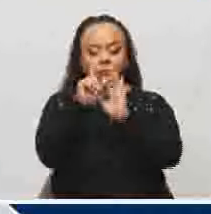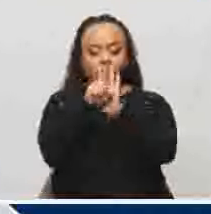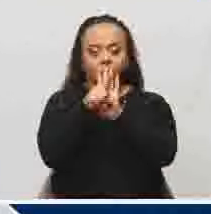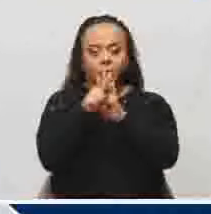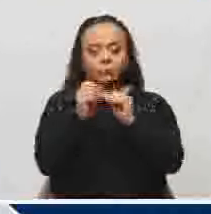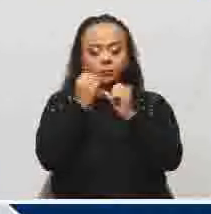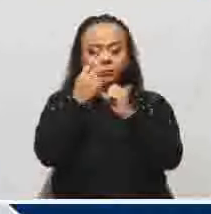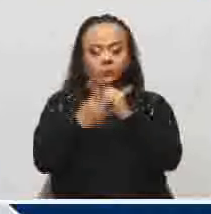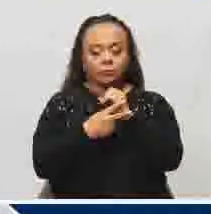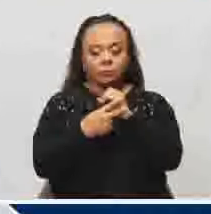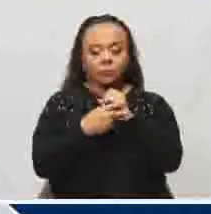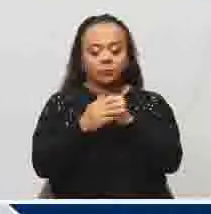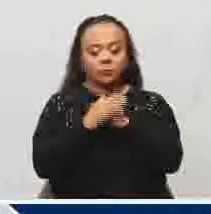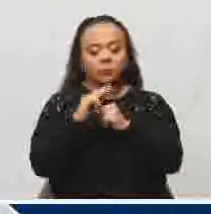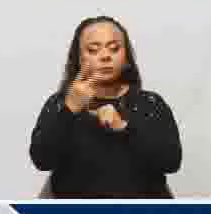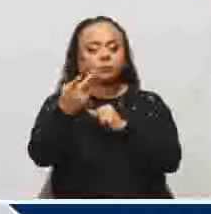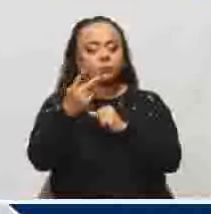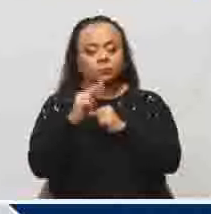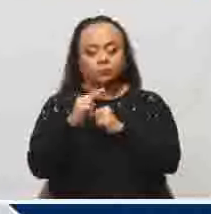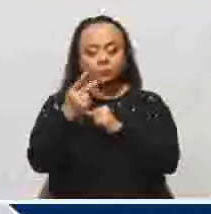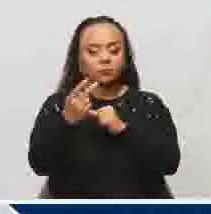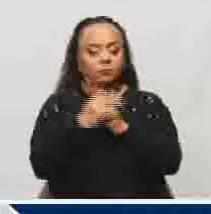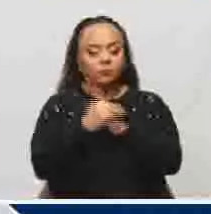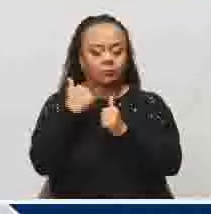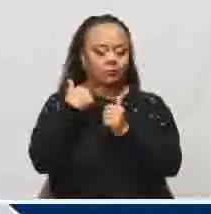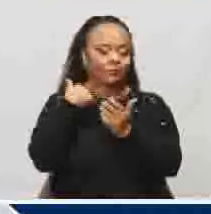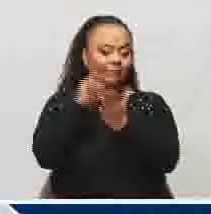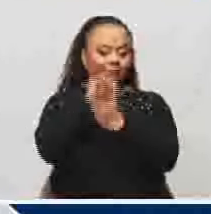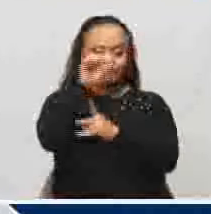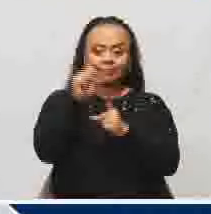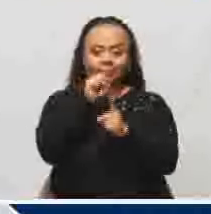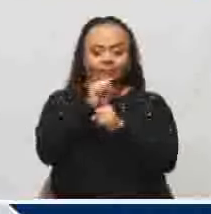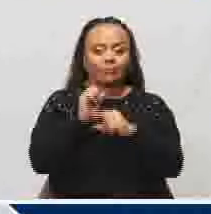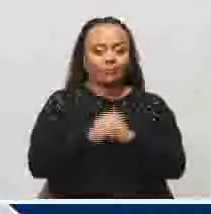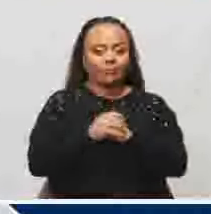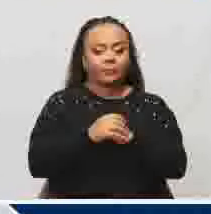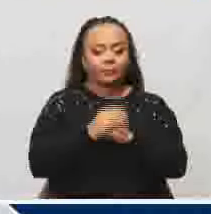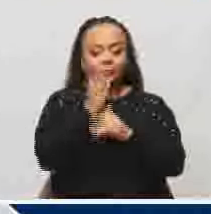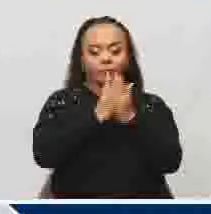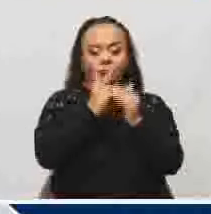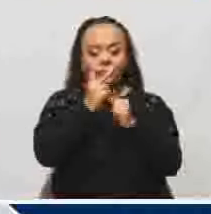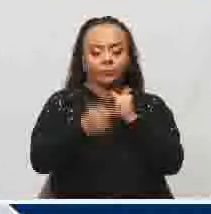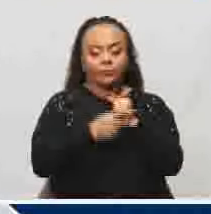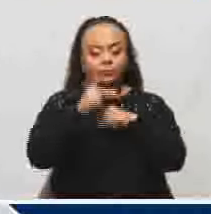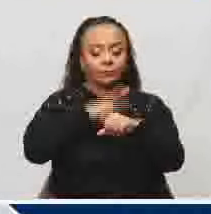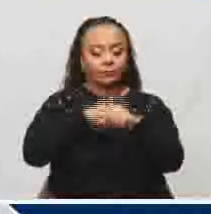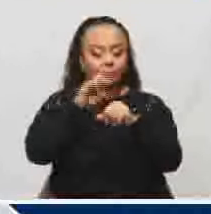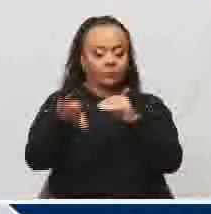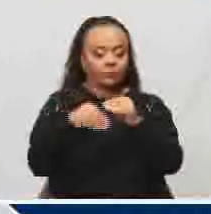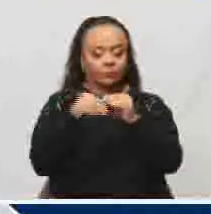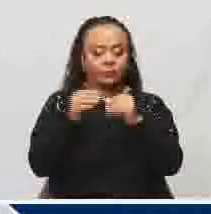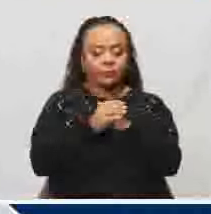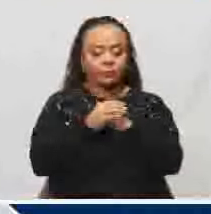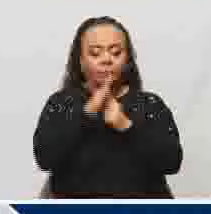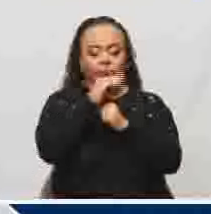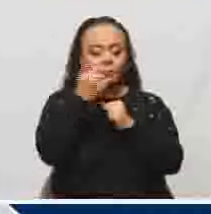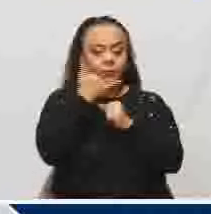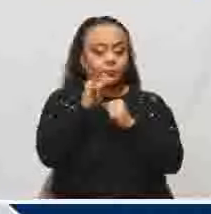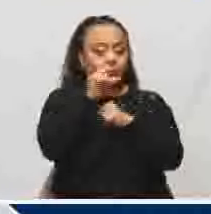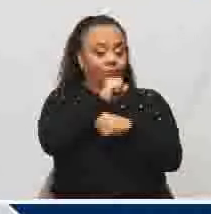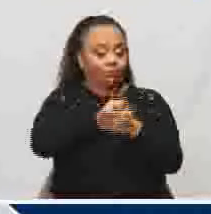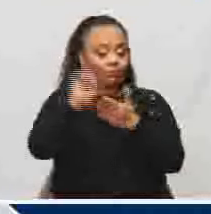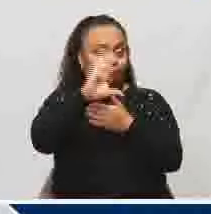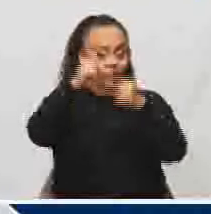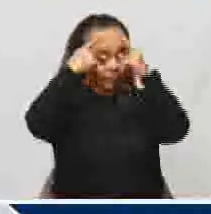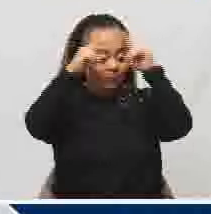muchas veces las series d de vuelta este tienen esa condicionante verdad de que a veces son tiempos extra Y si San Carlos no logra